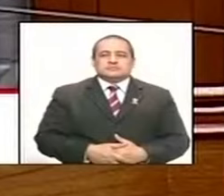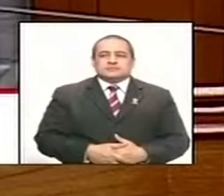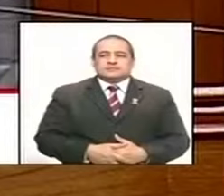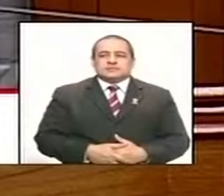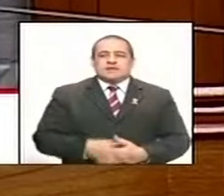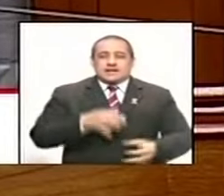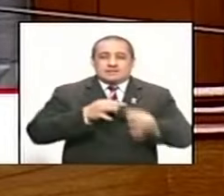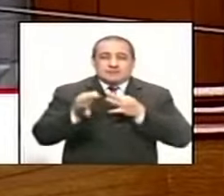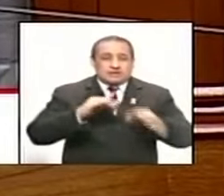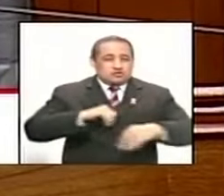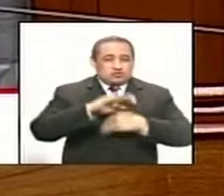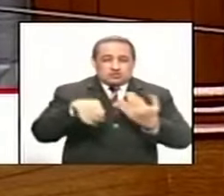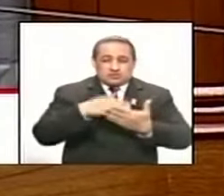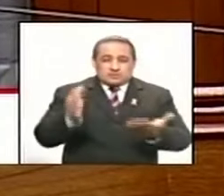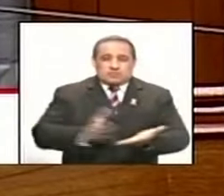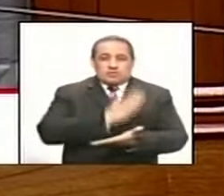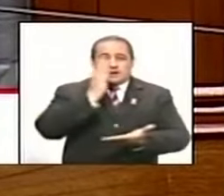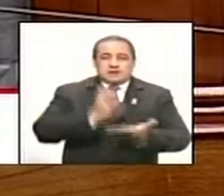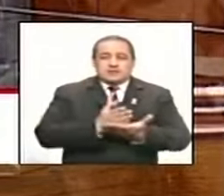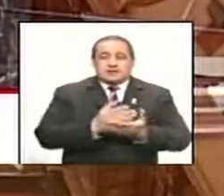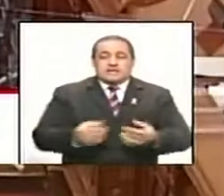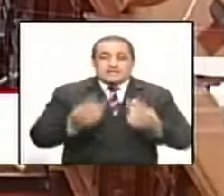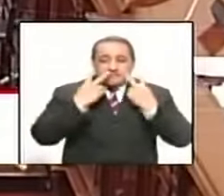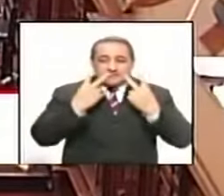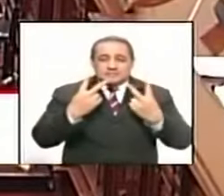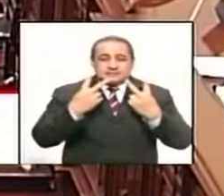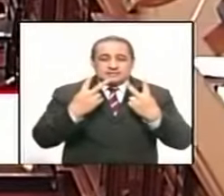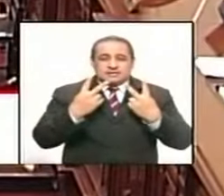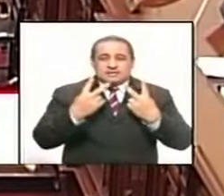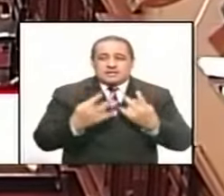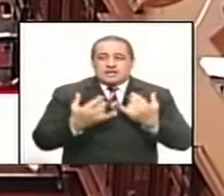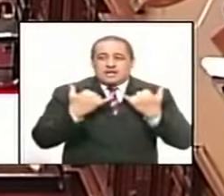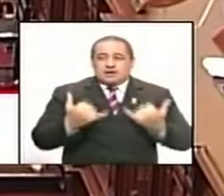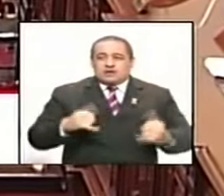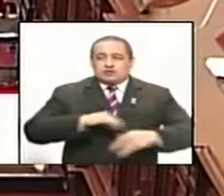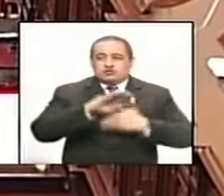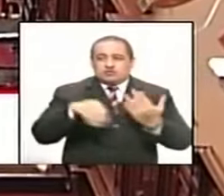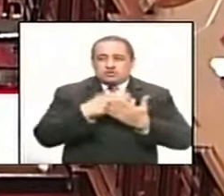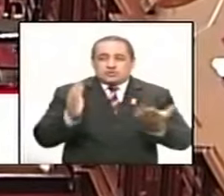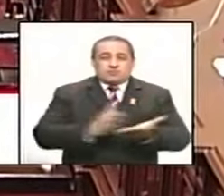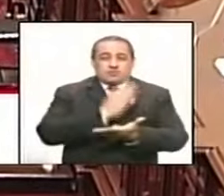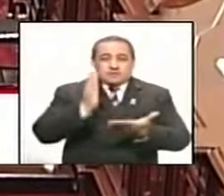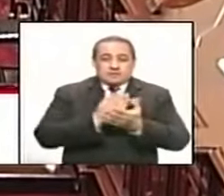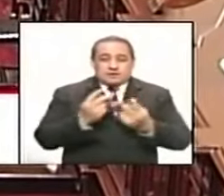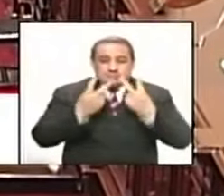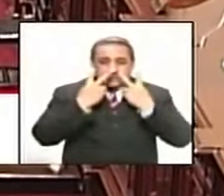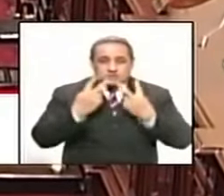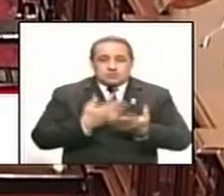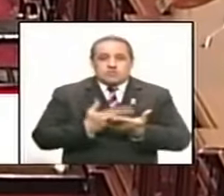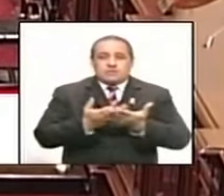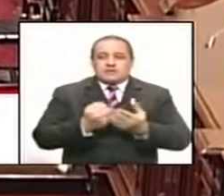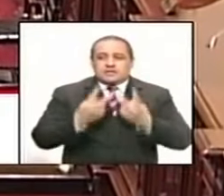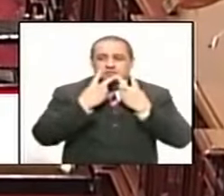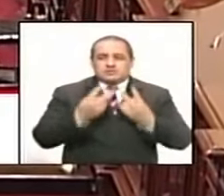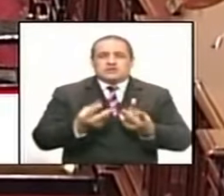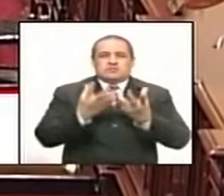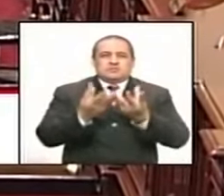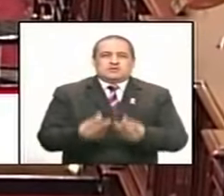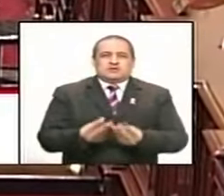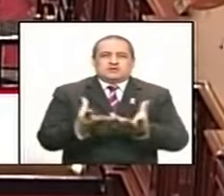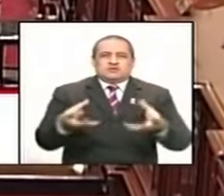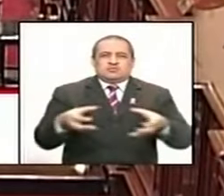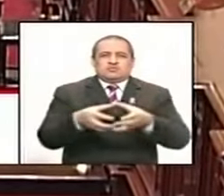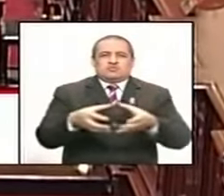marcada esta situación y vista esta situación generada por una